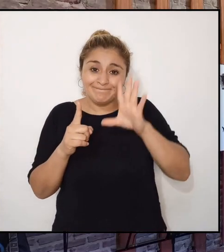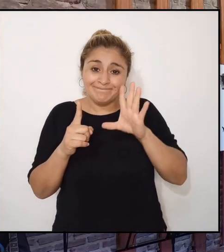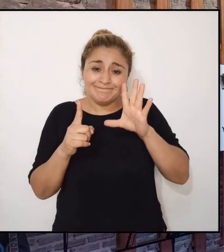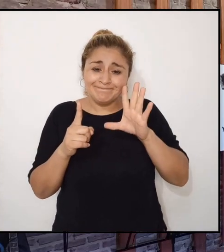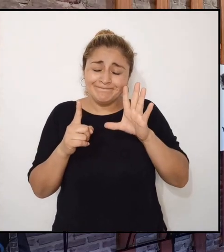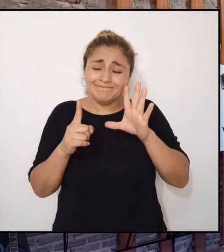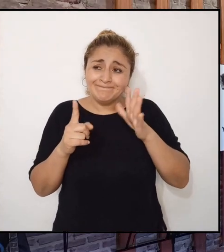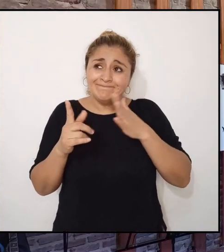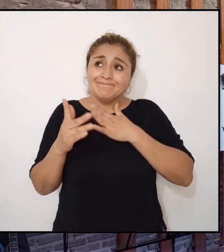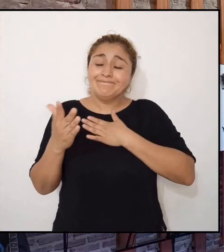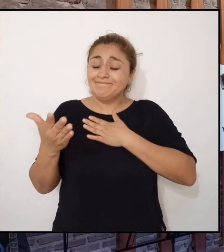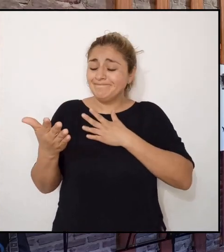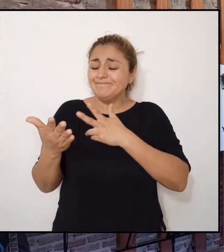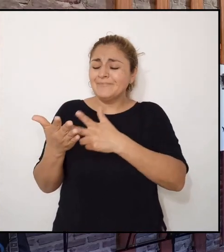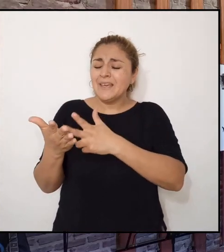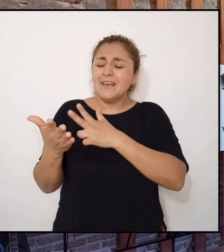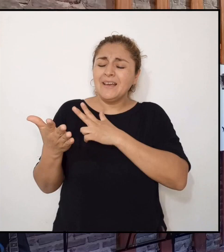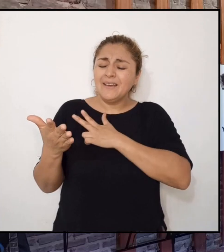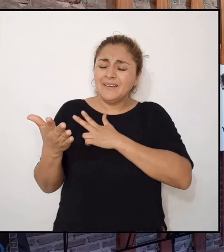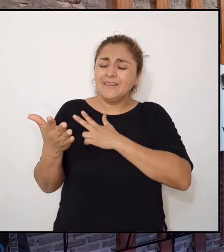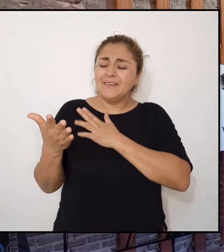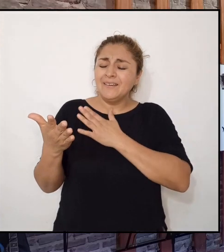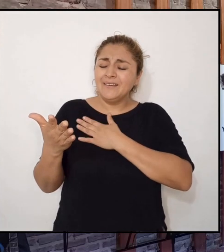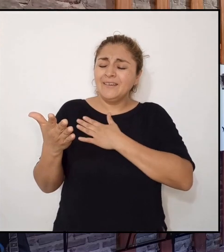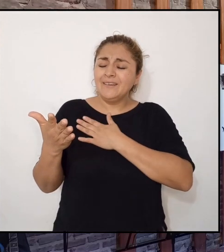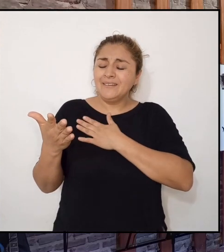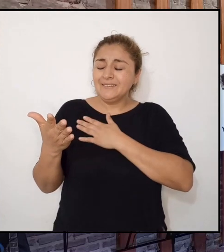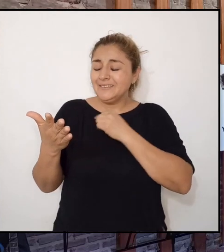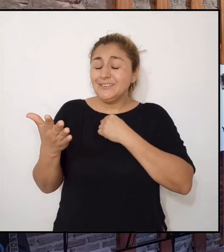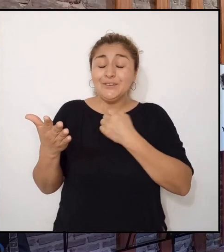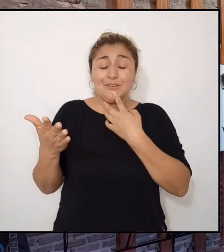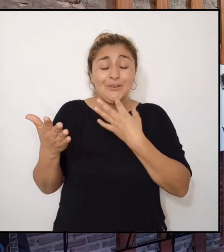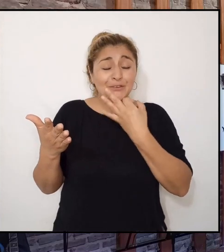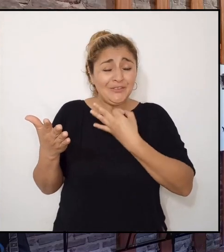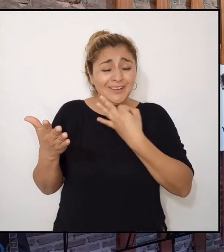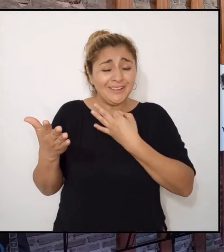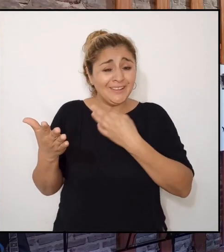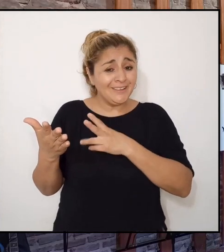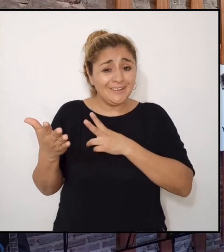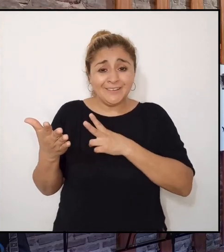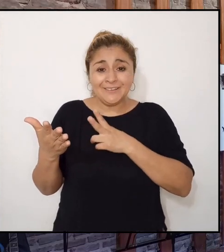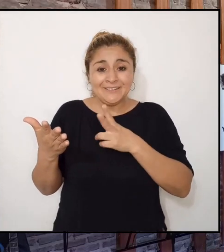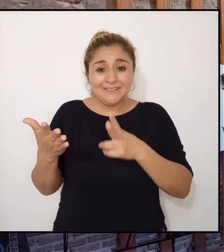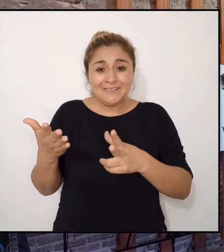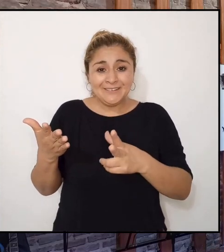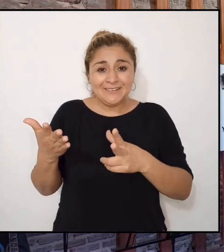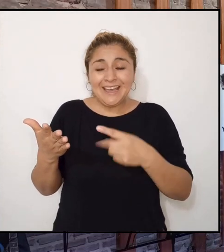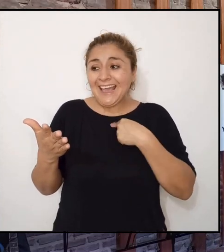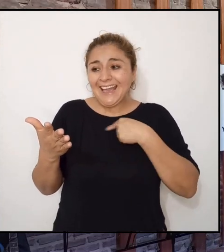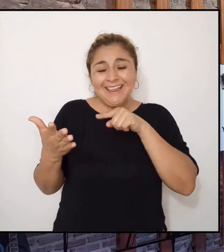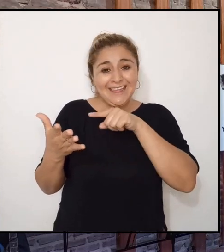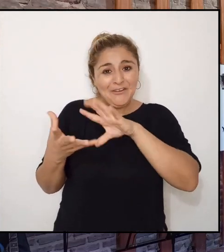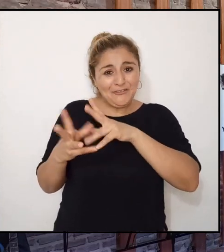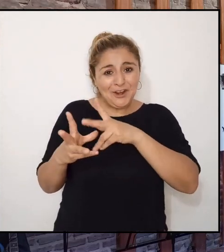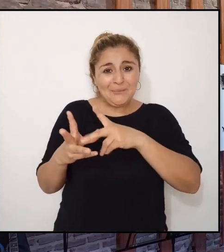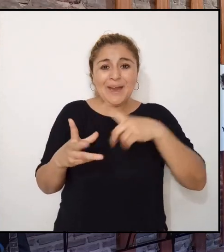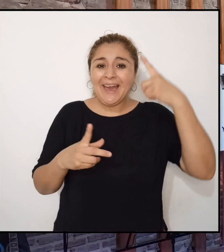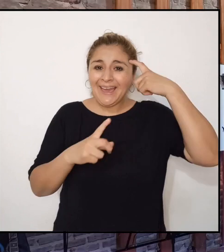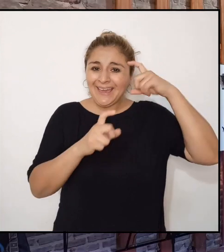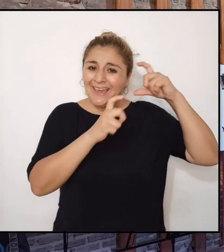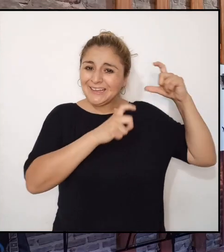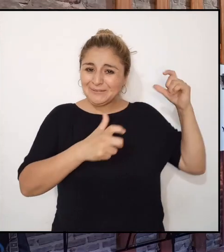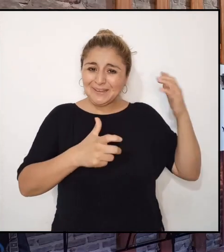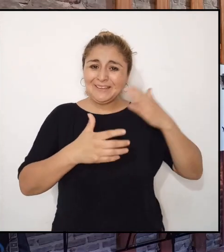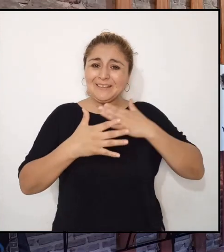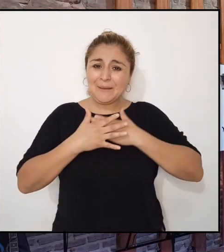hablaba. Les aseguro. Y por supuesto que después tuve muchas otras experiencias con Dios. Pero esta es la